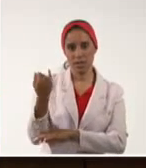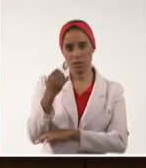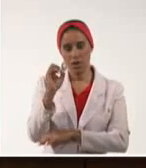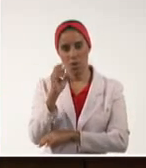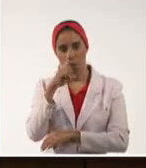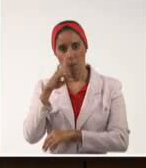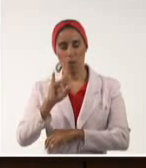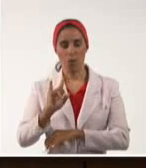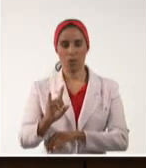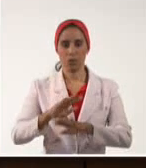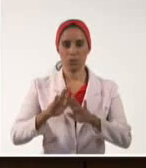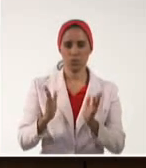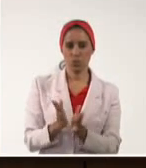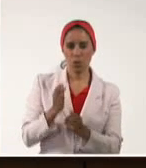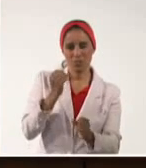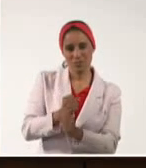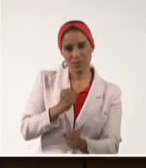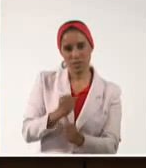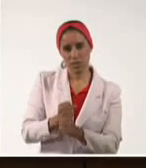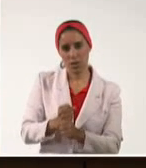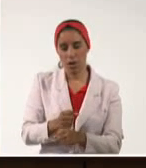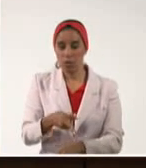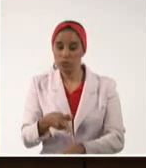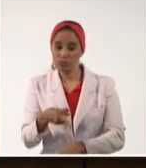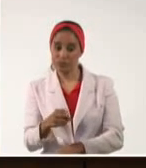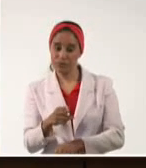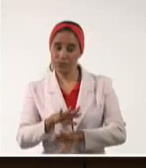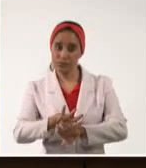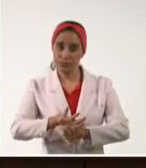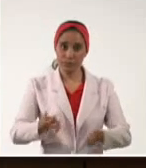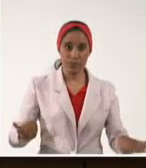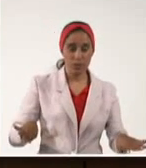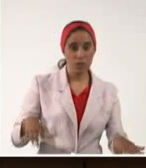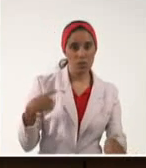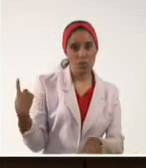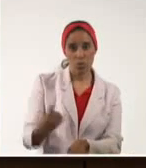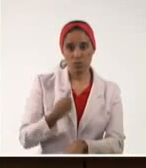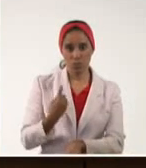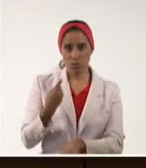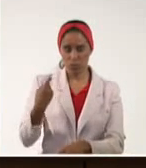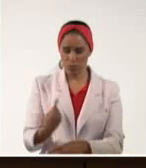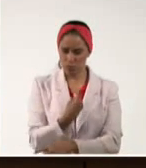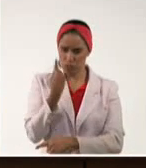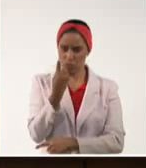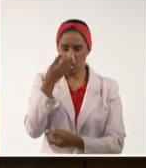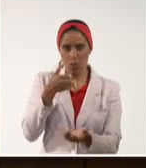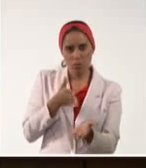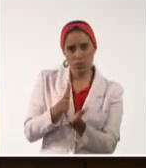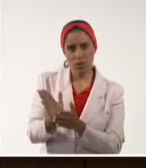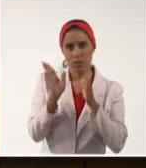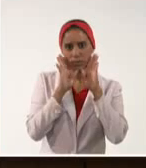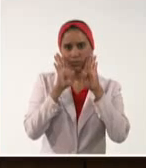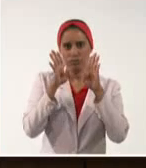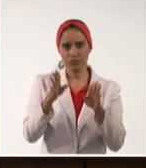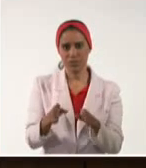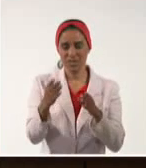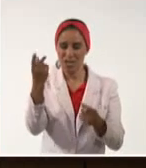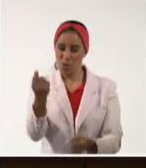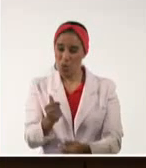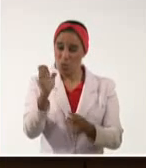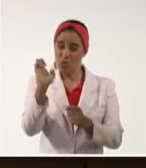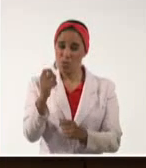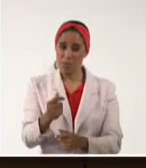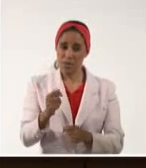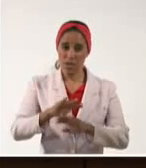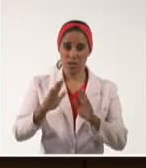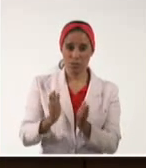El empeño es cortar el acceso a capital y a financiamientos, asfixiar la economía y mutilar así la